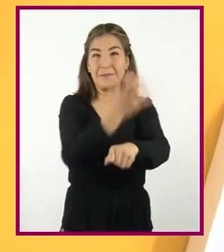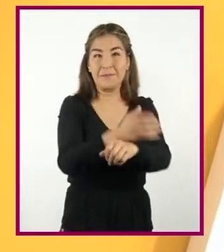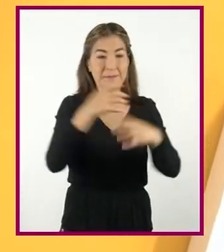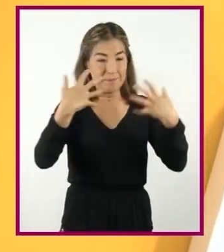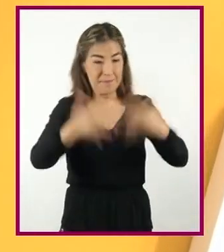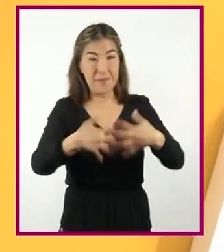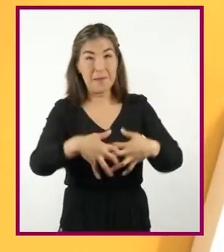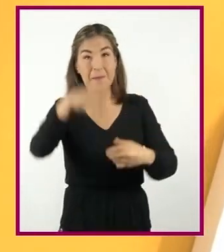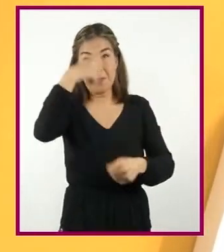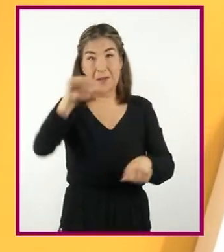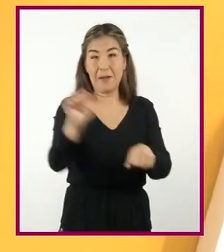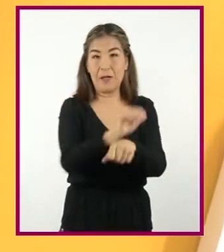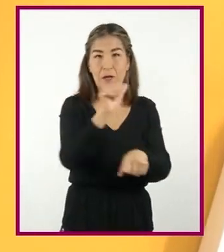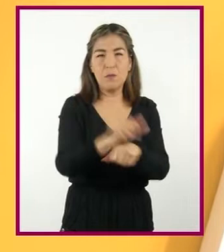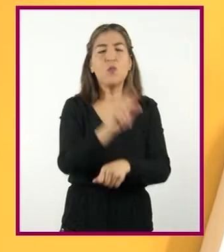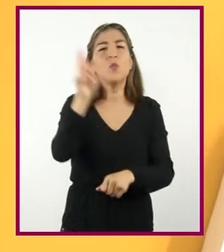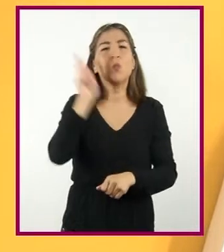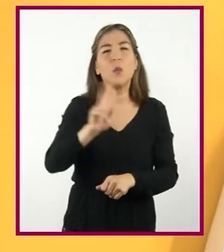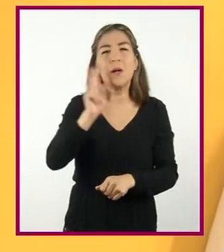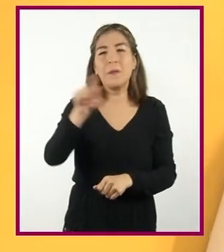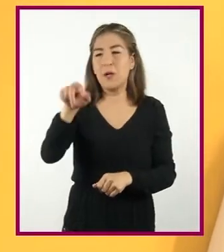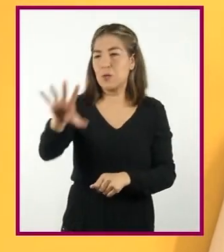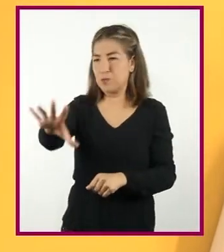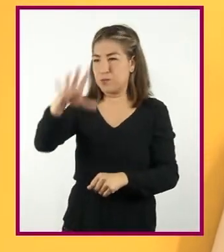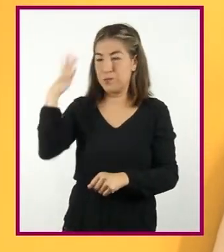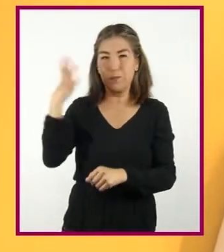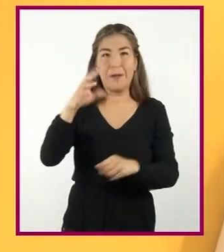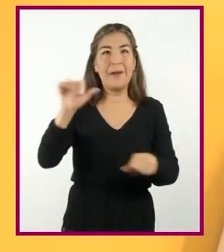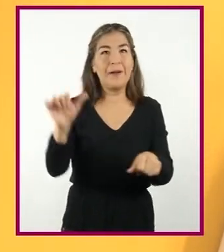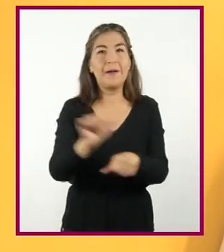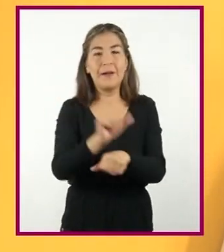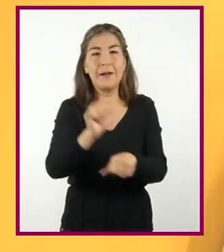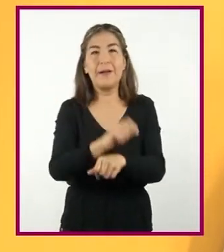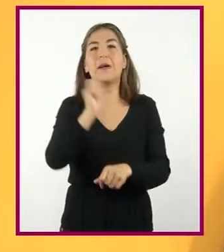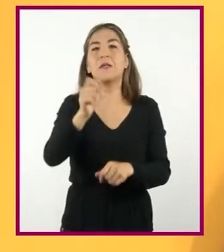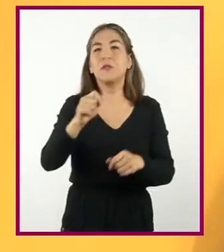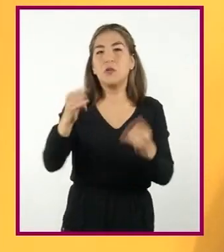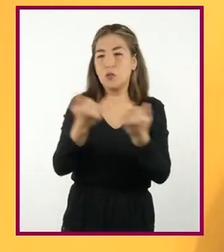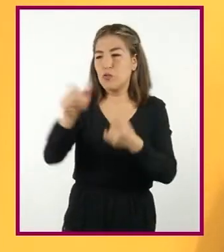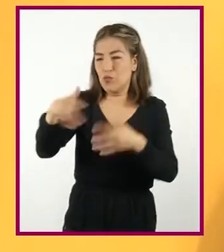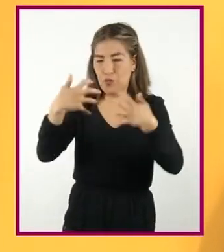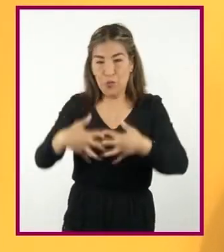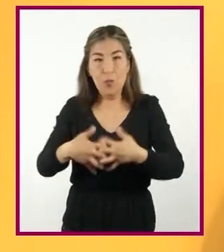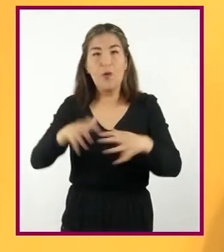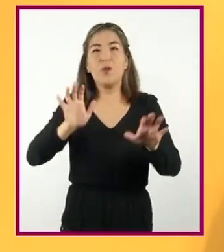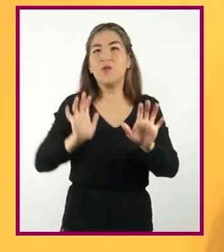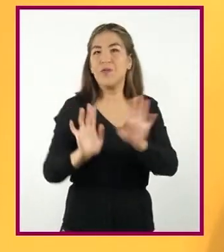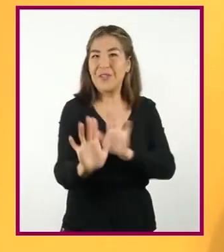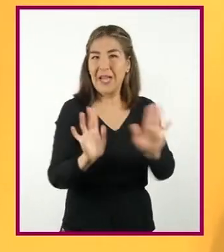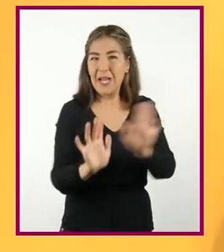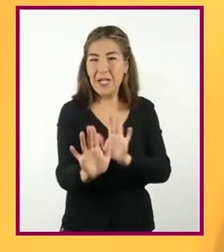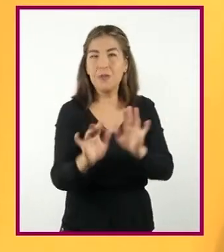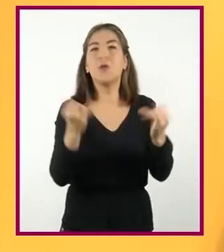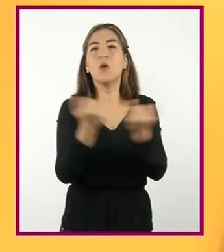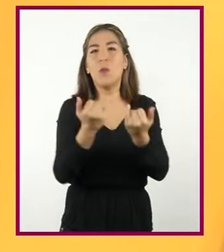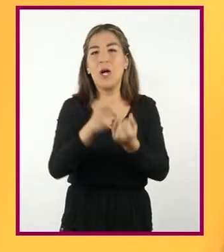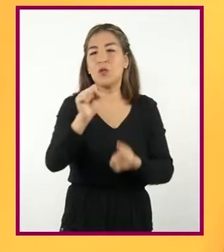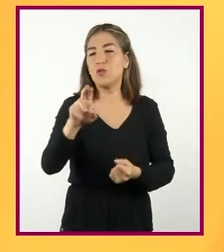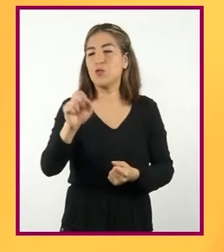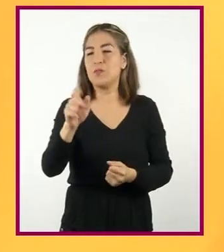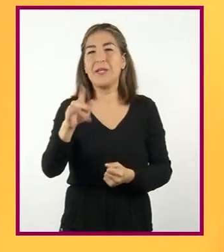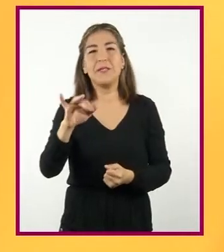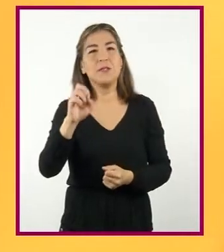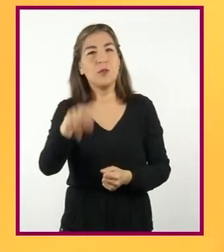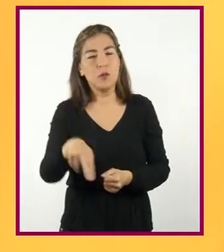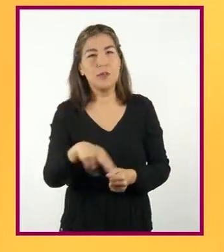hacen pruebas de velocidad a sus autos para evaluar sus motores, frenos y sistemas de suspensión. Entre otras